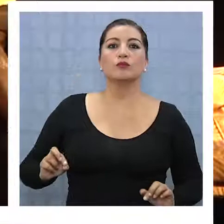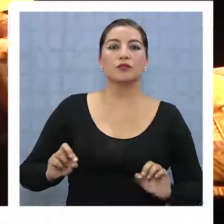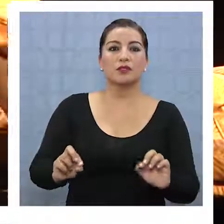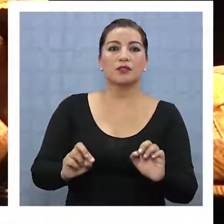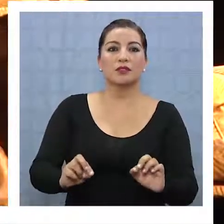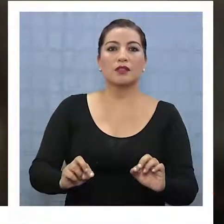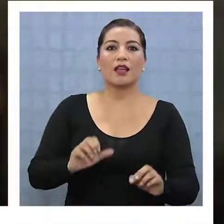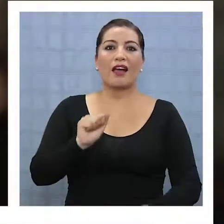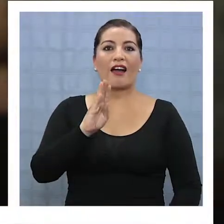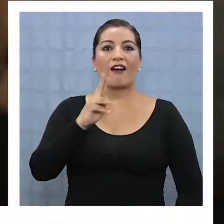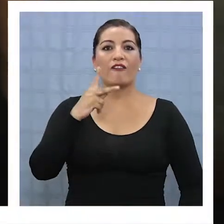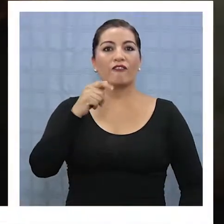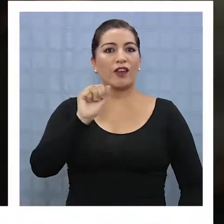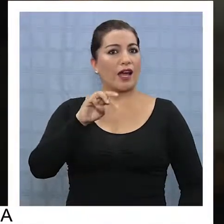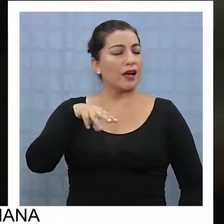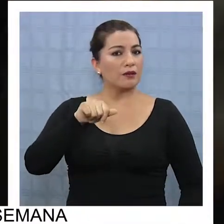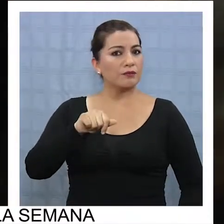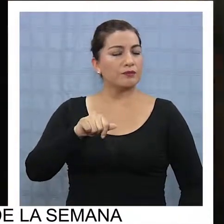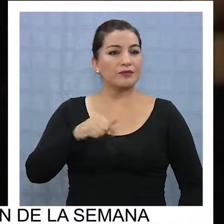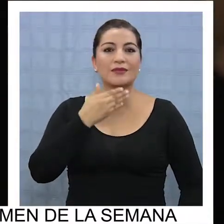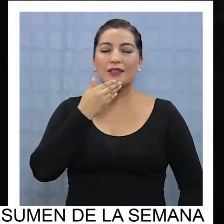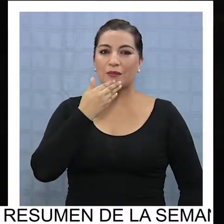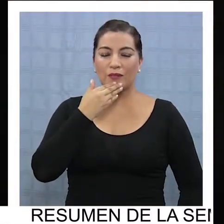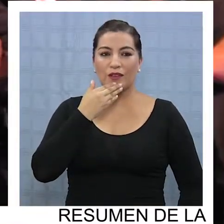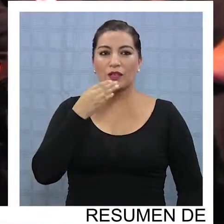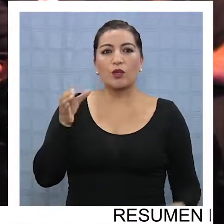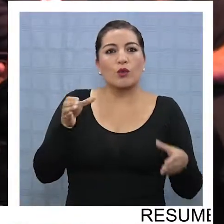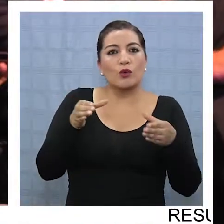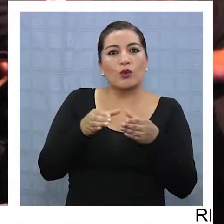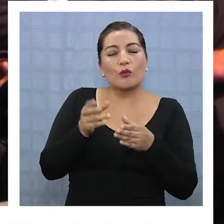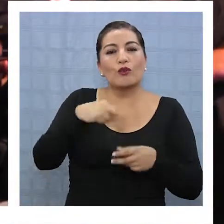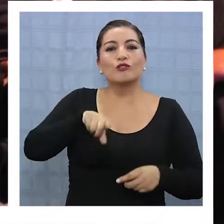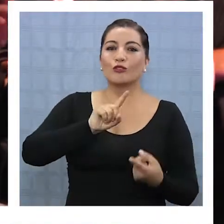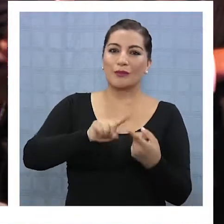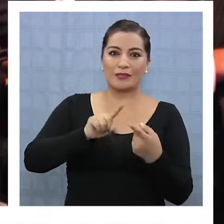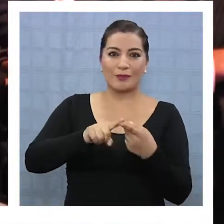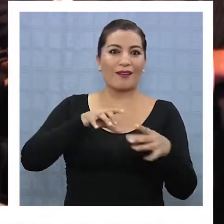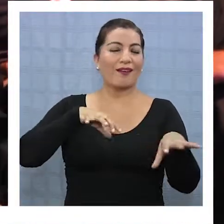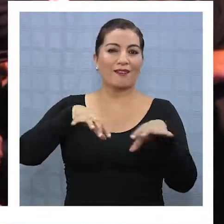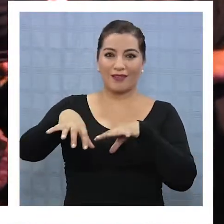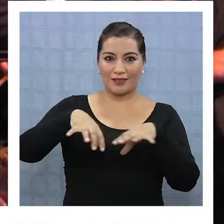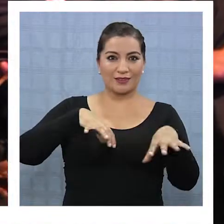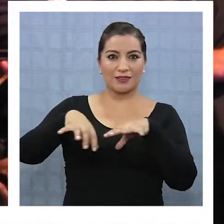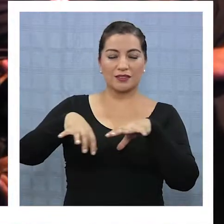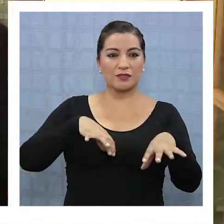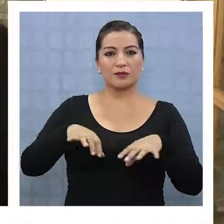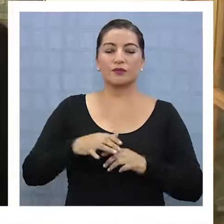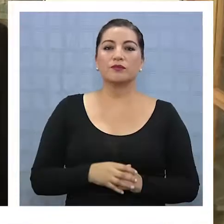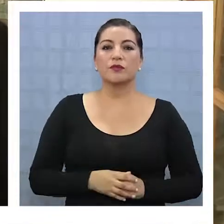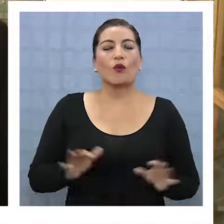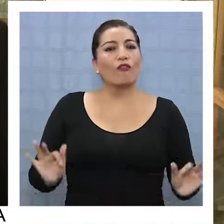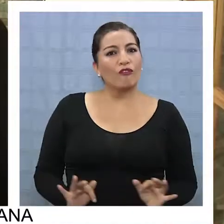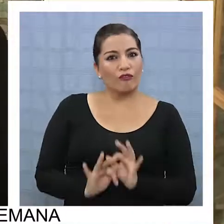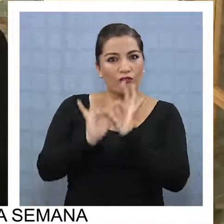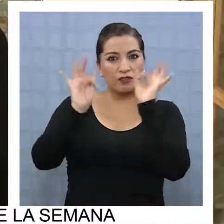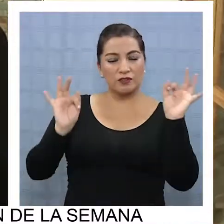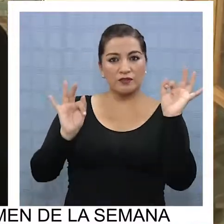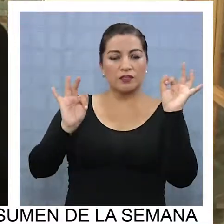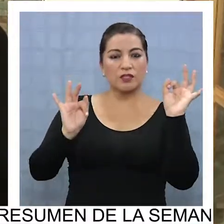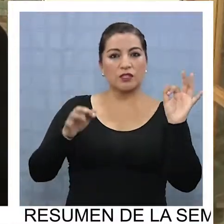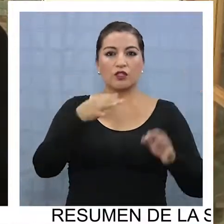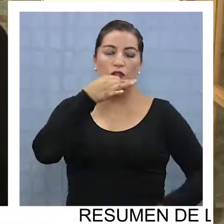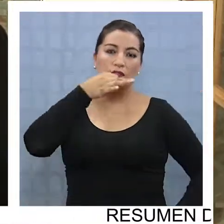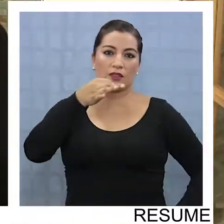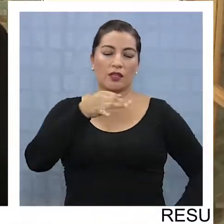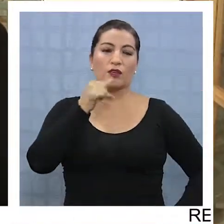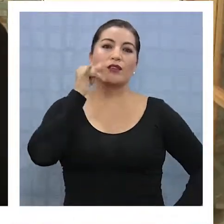da Abraham y Antifaz de poder participar en esta actividad, un festival que me atrevo a